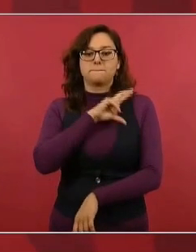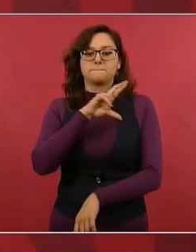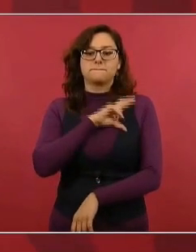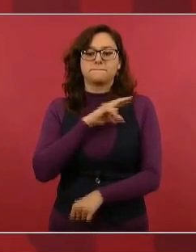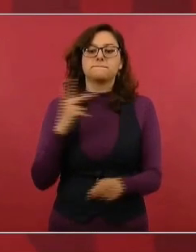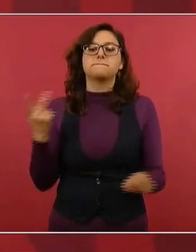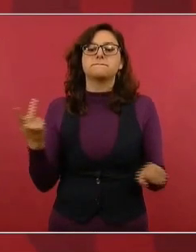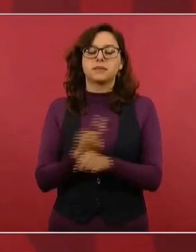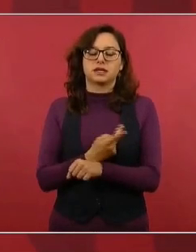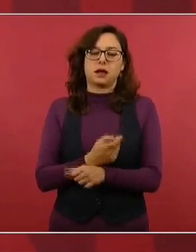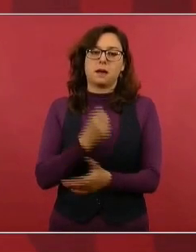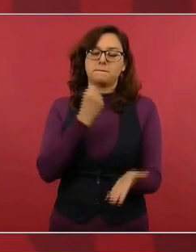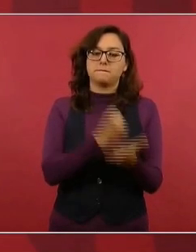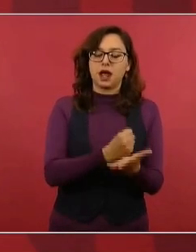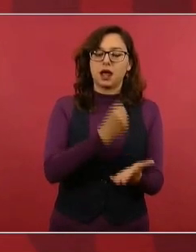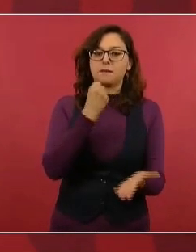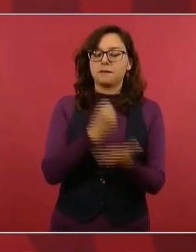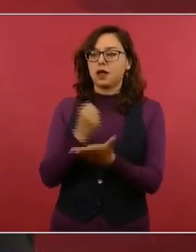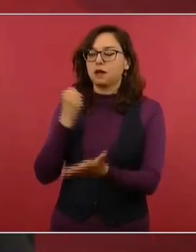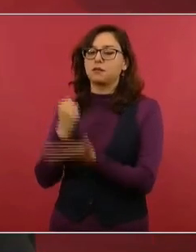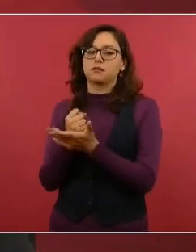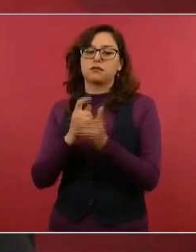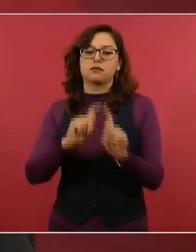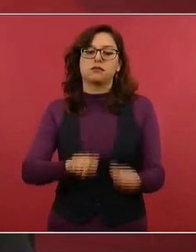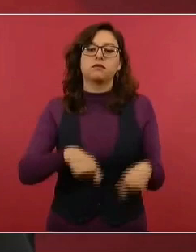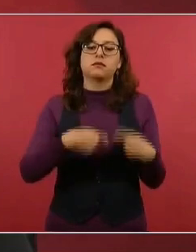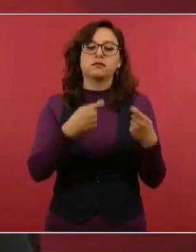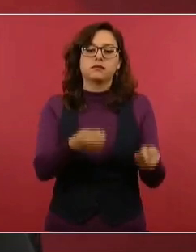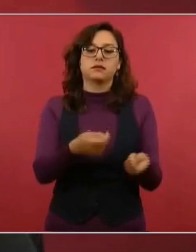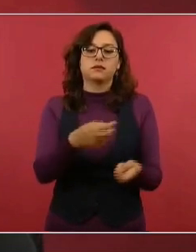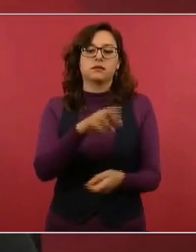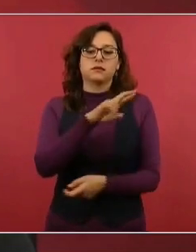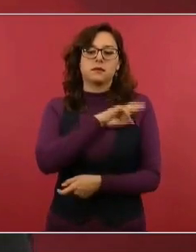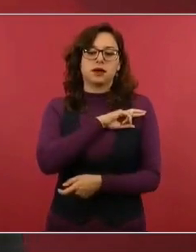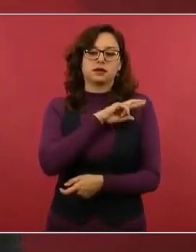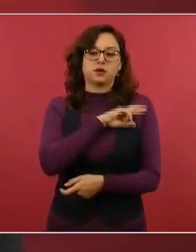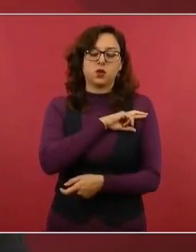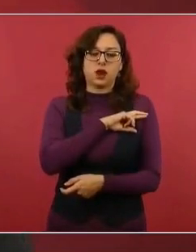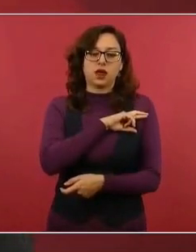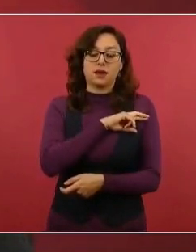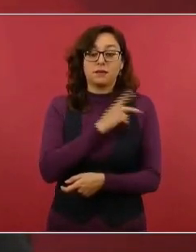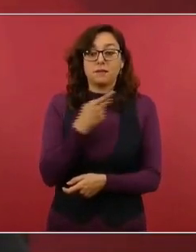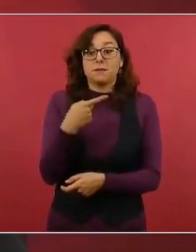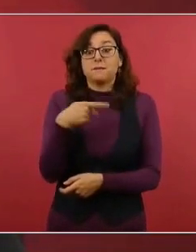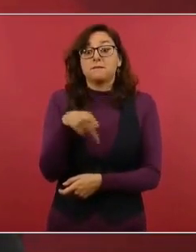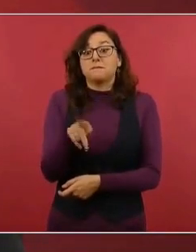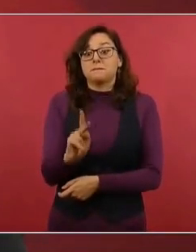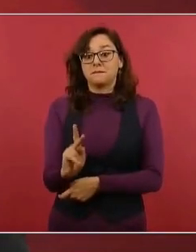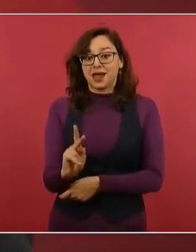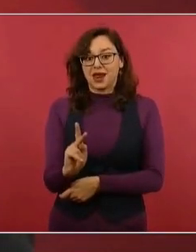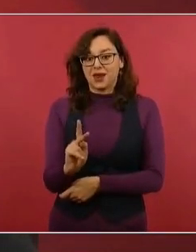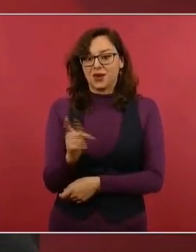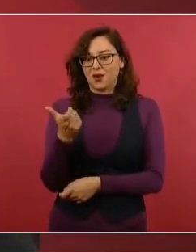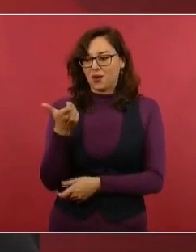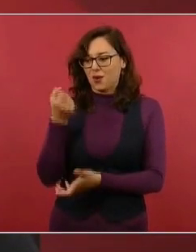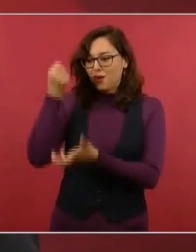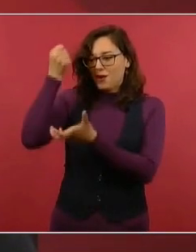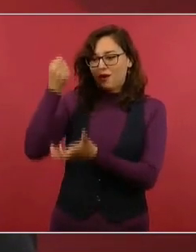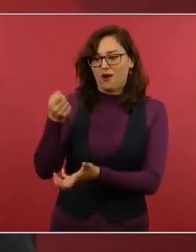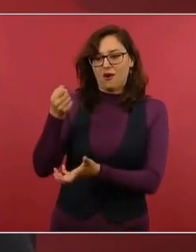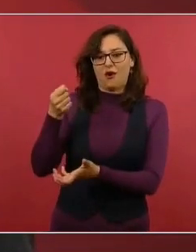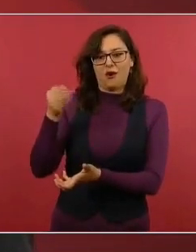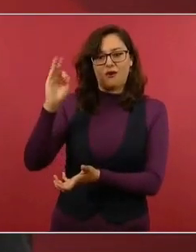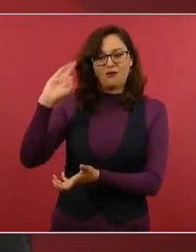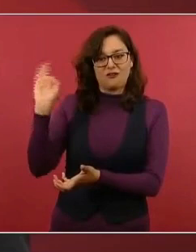proyectos, a autorizar este tipo de proyectos y comprometiendo el presupuesto